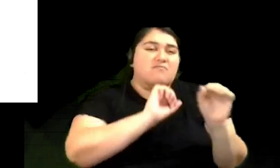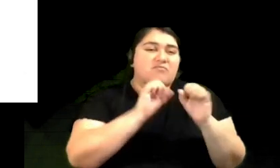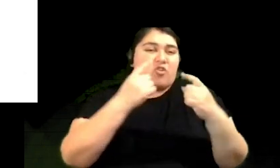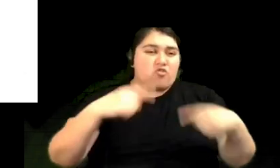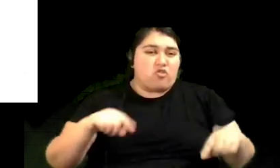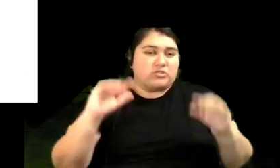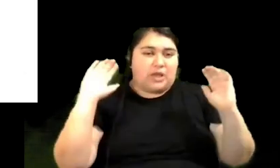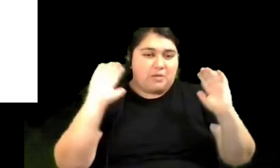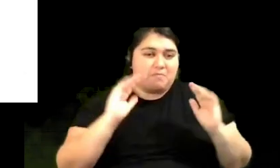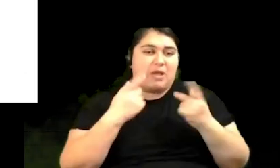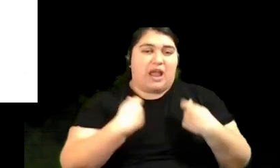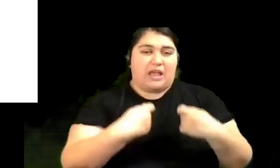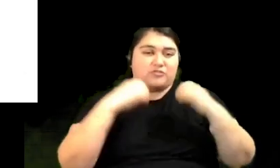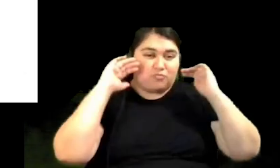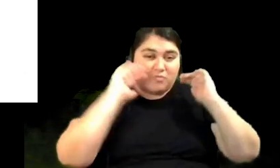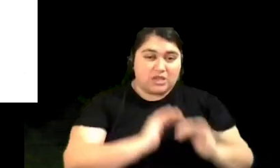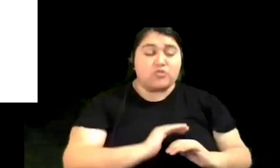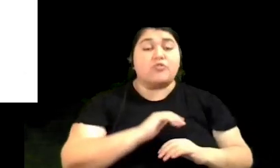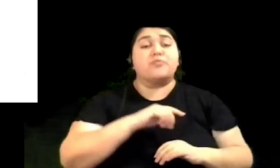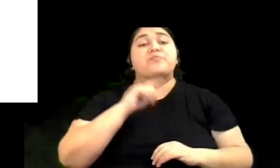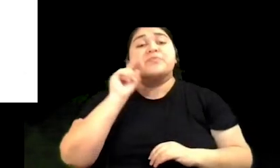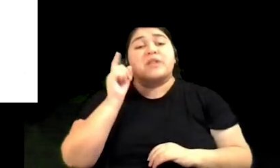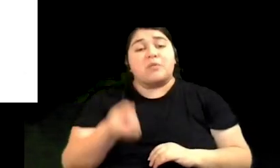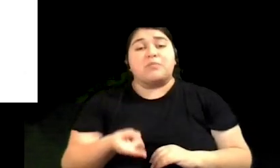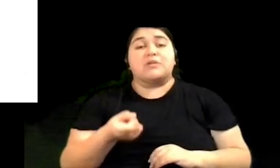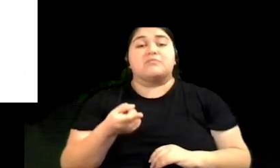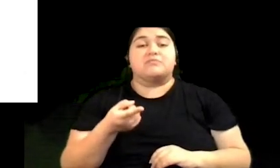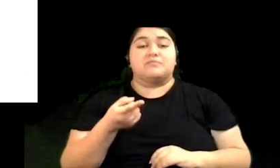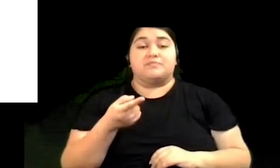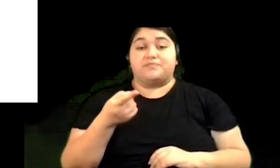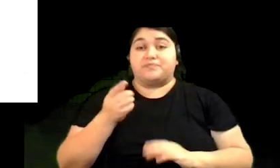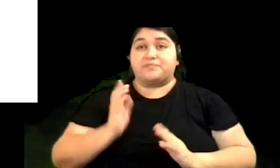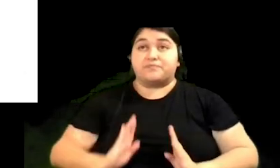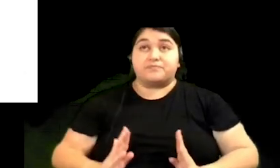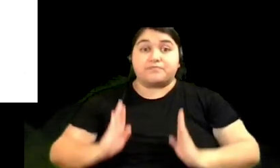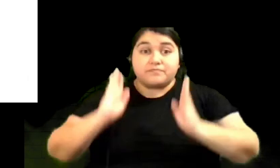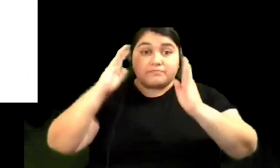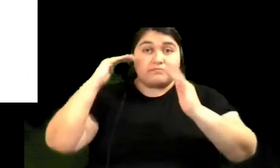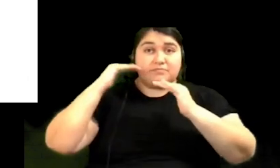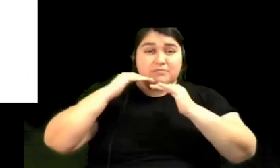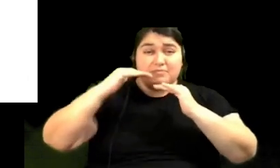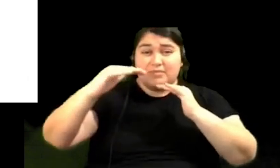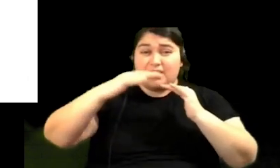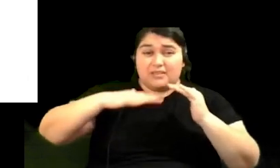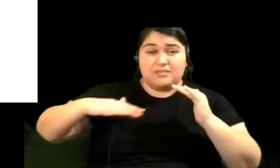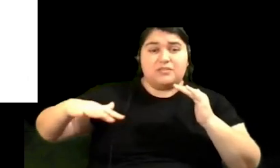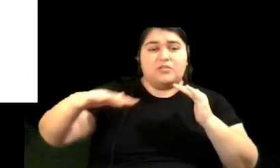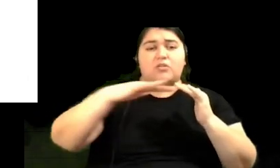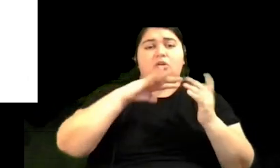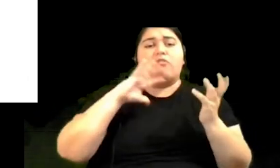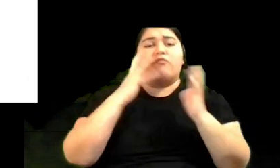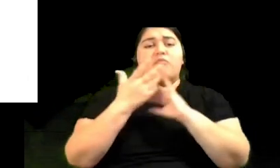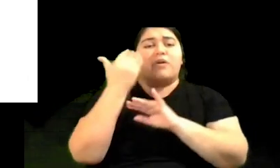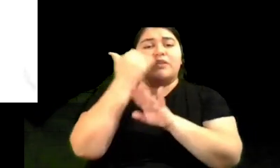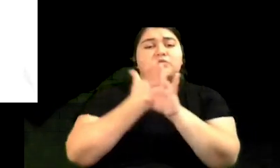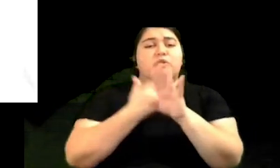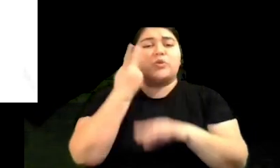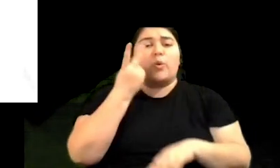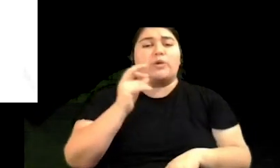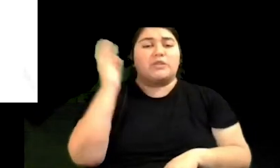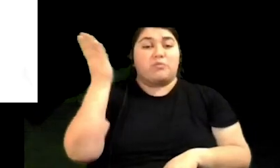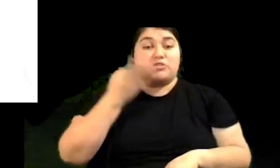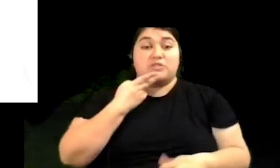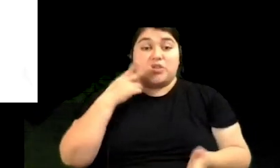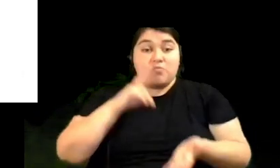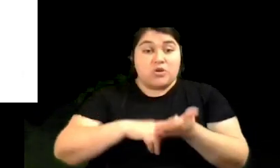edificios con terrazas verdes. Hay que tener en cuenta cuál es la superficie de la terraza, cómo va a ser ese descuento hasta el 20% del tributo, y va a